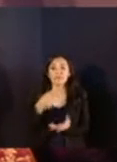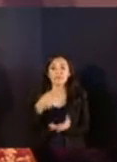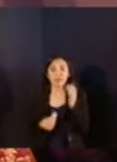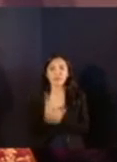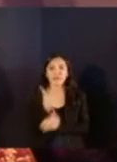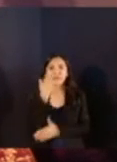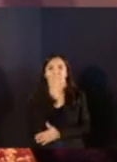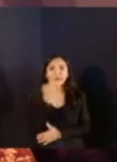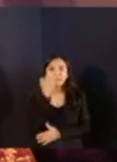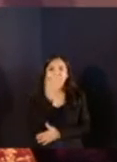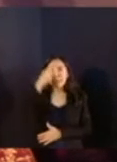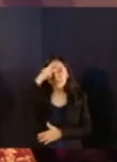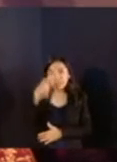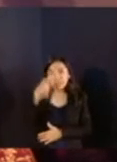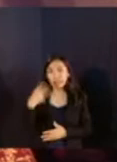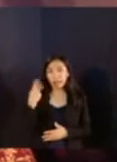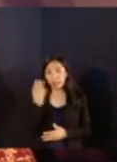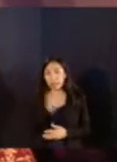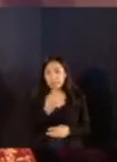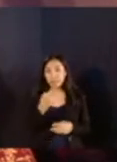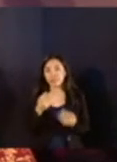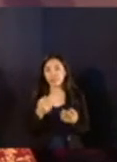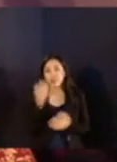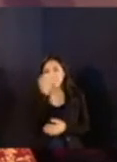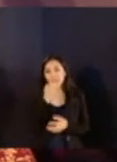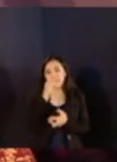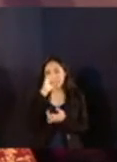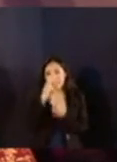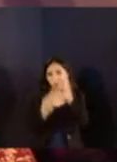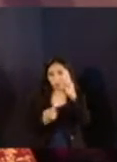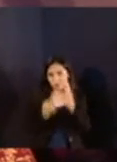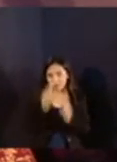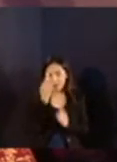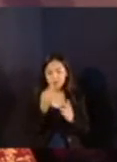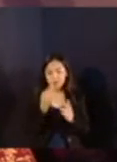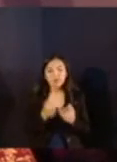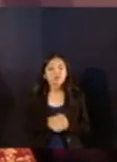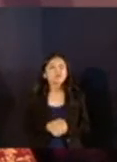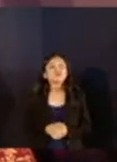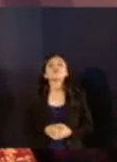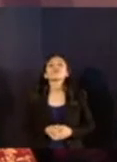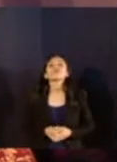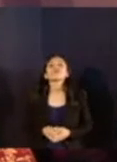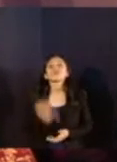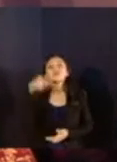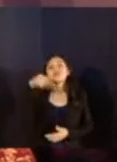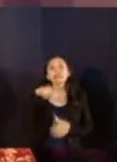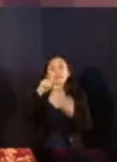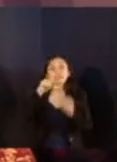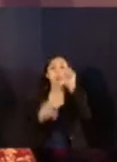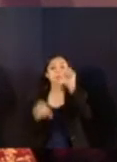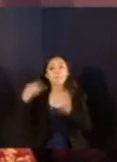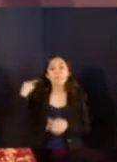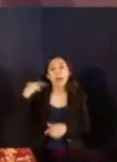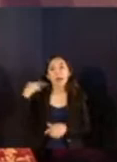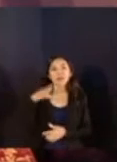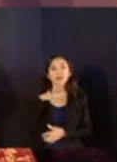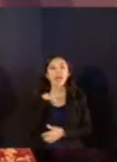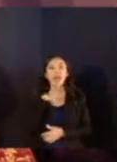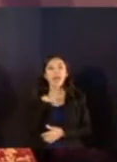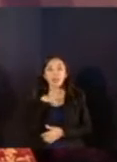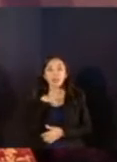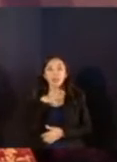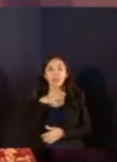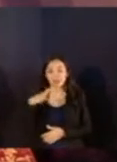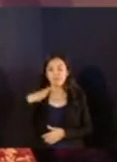escuela mexicana, la escuela de la revolución. Y en Veracruz tenemos orgullosamente